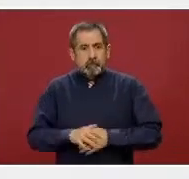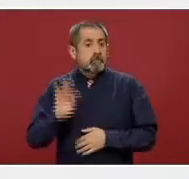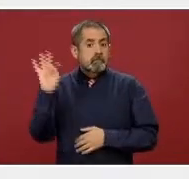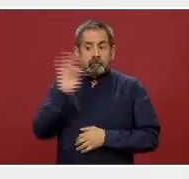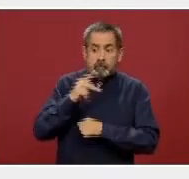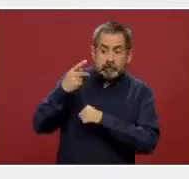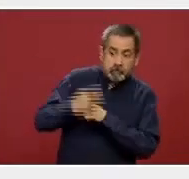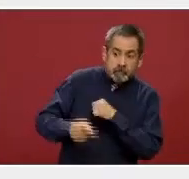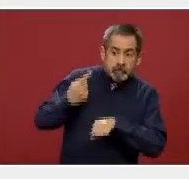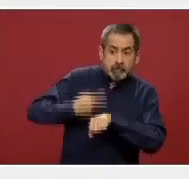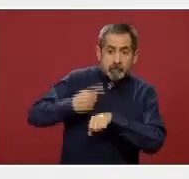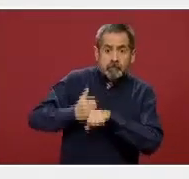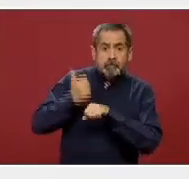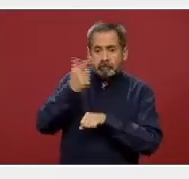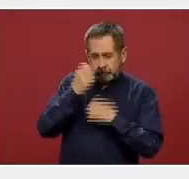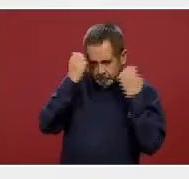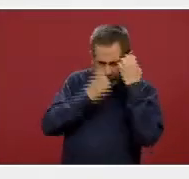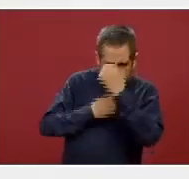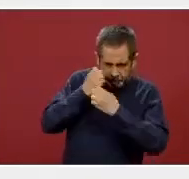riesgo, se valida,